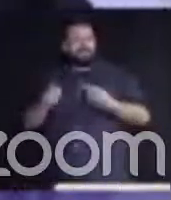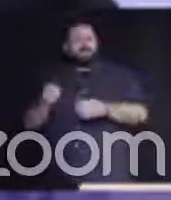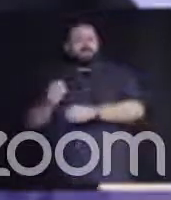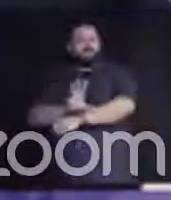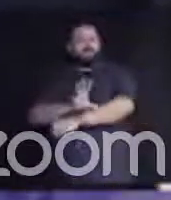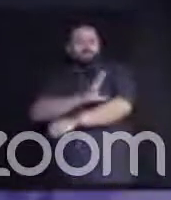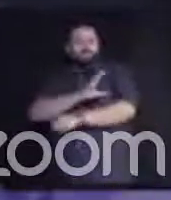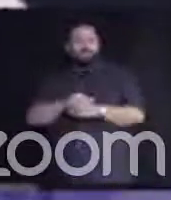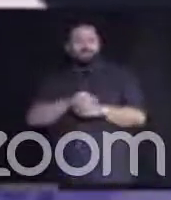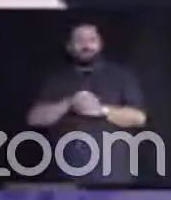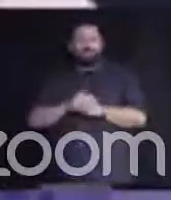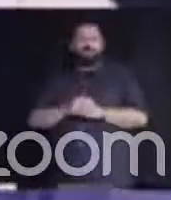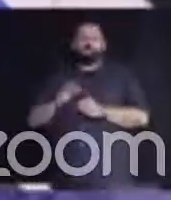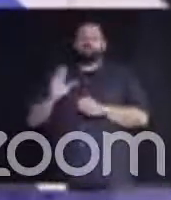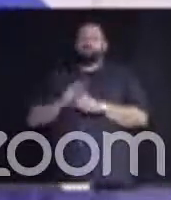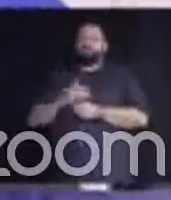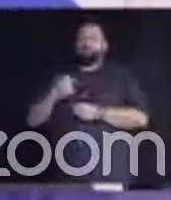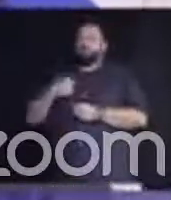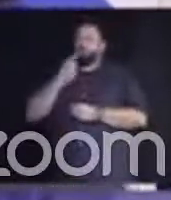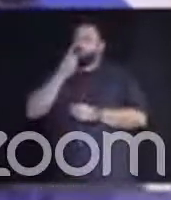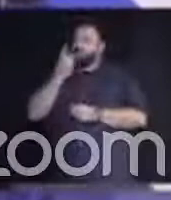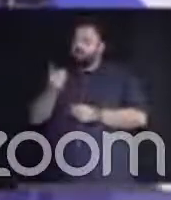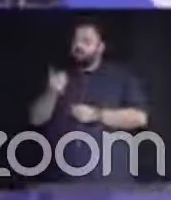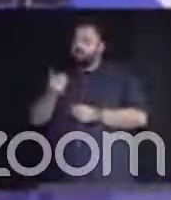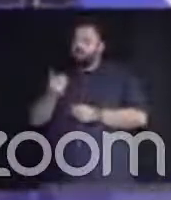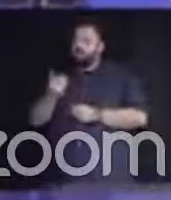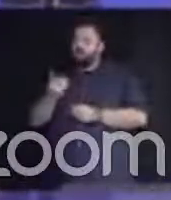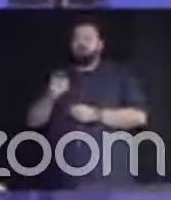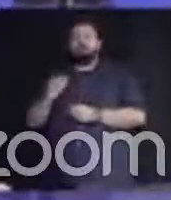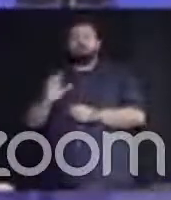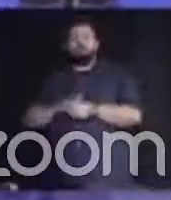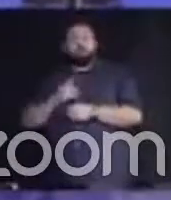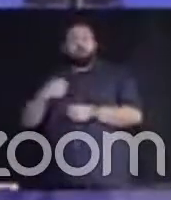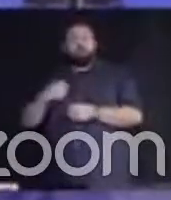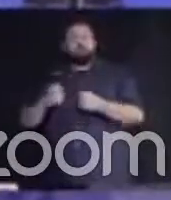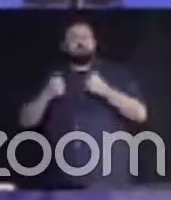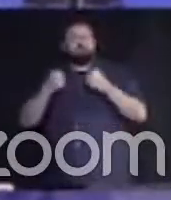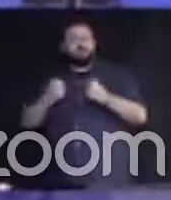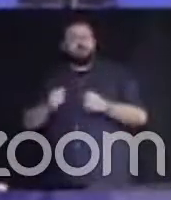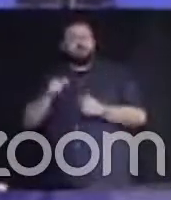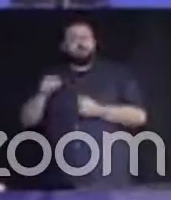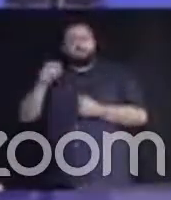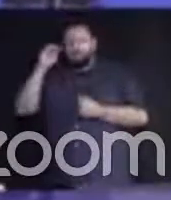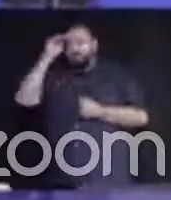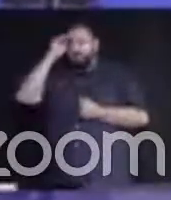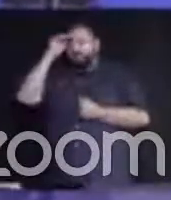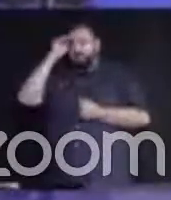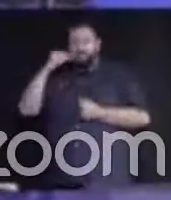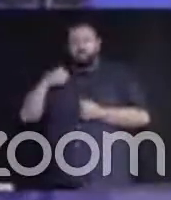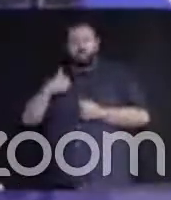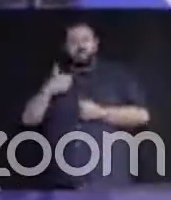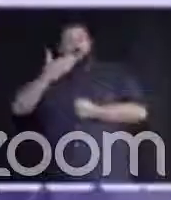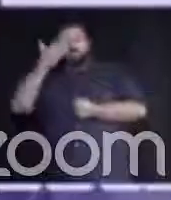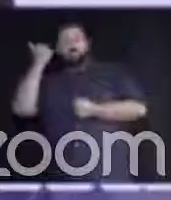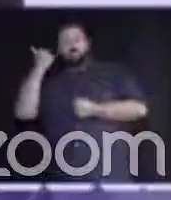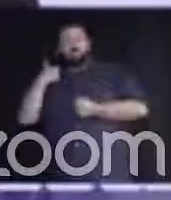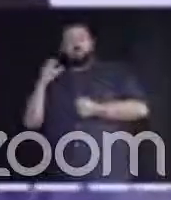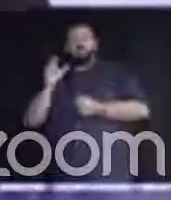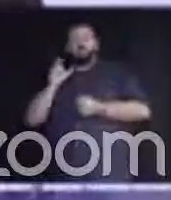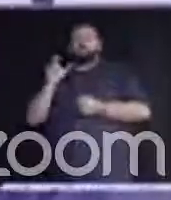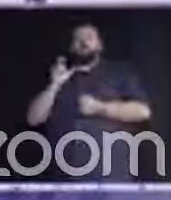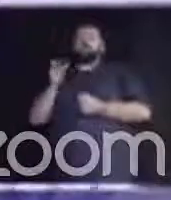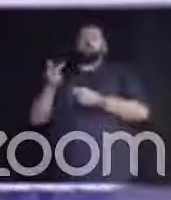Entonces, pero se los digo por algo. Porque estoy seguro que algunos de ustedes están pensando, es que no sé cuándo voy a